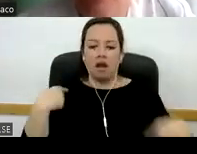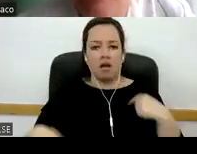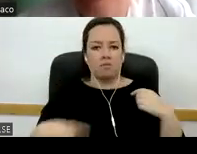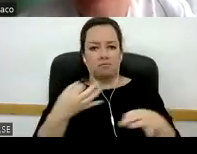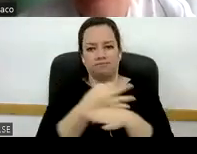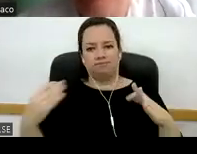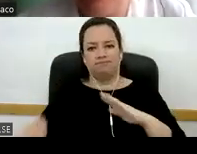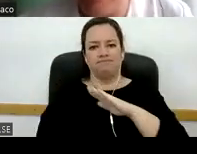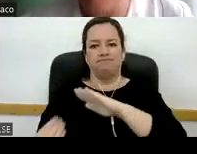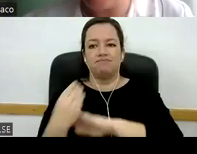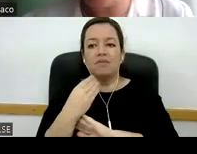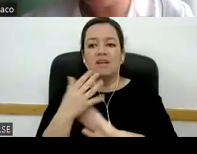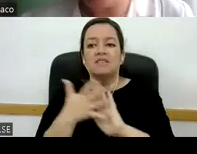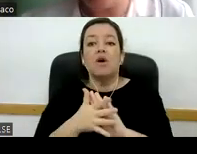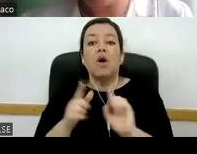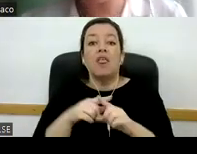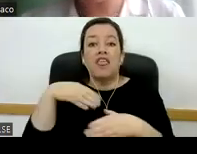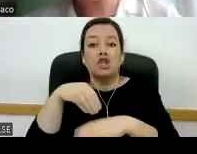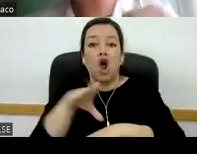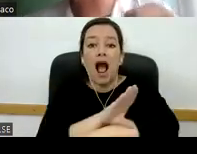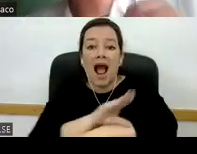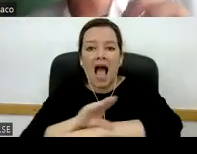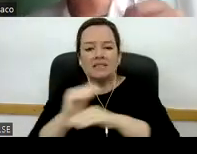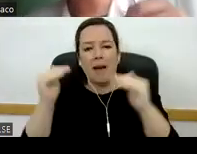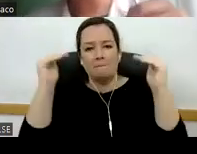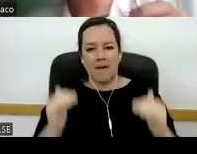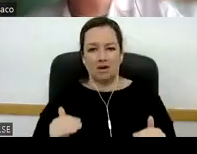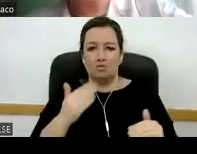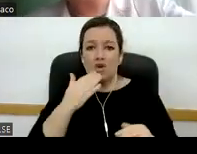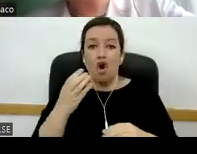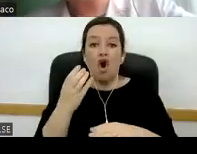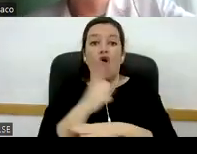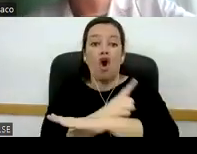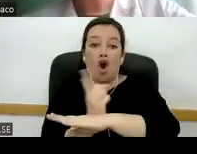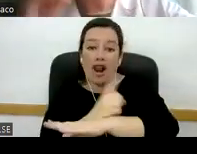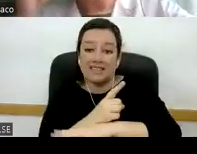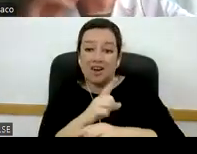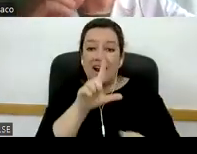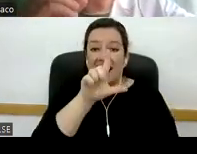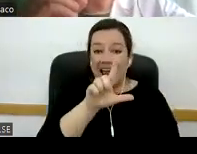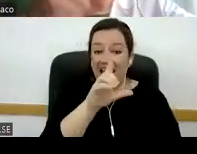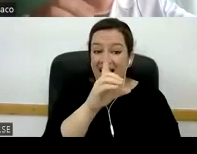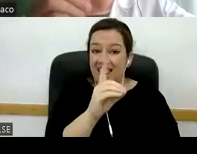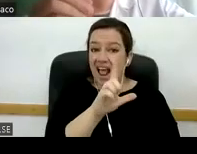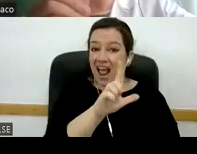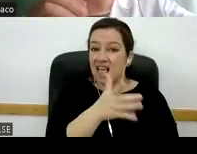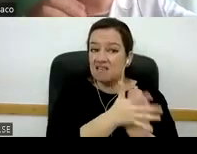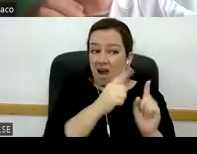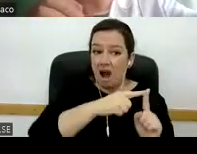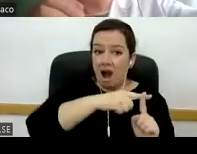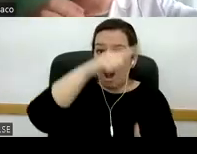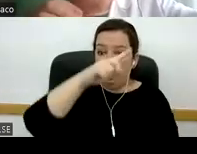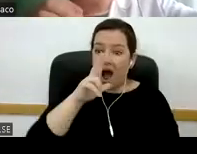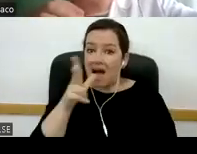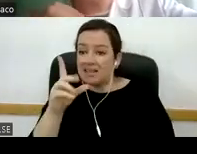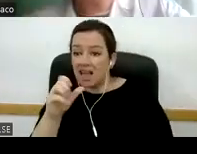actúan favoreciendo un perfil lipídico adecuado. Es decir, cuando hay mucho colesterol LDL, bajo colesterol HDL y un colesterol